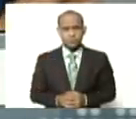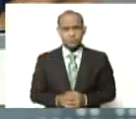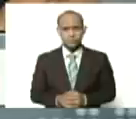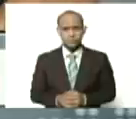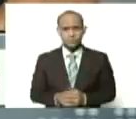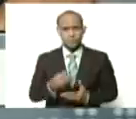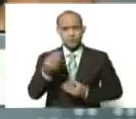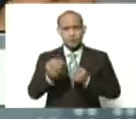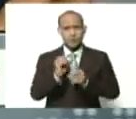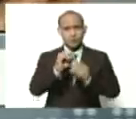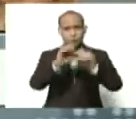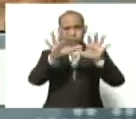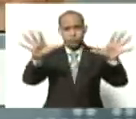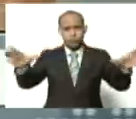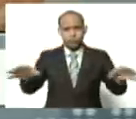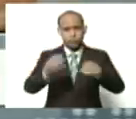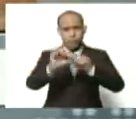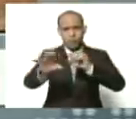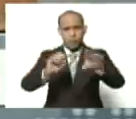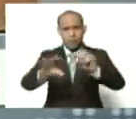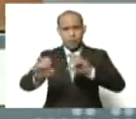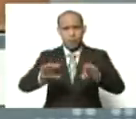llevar vacunas al mundo entero.